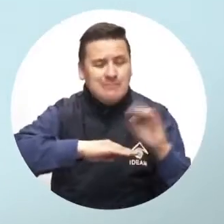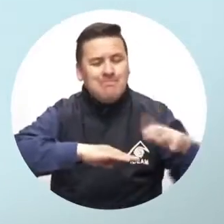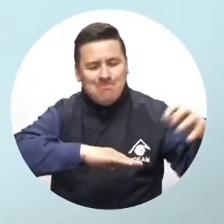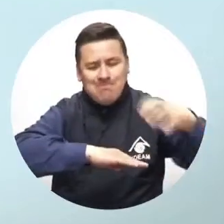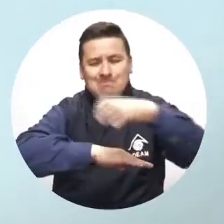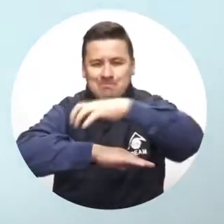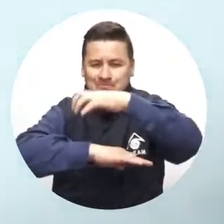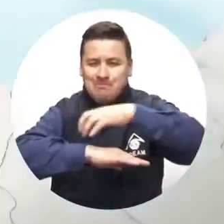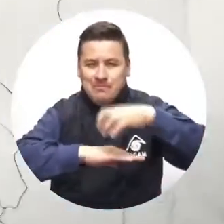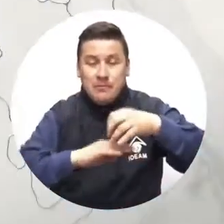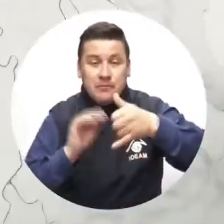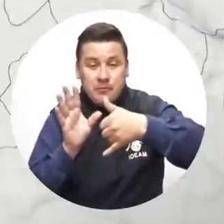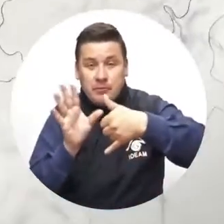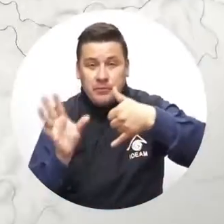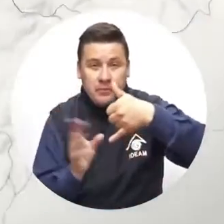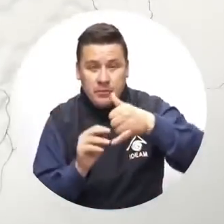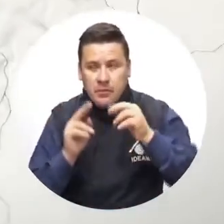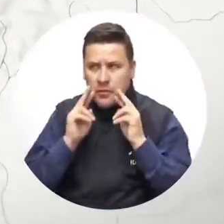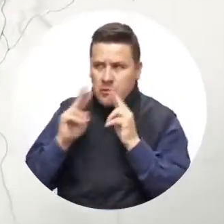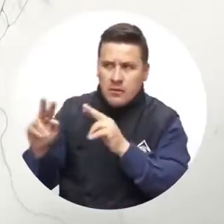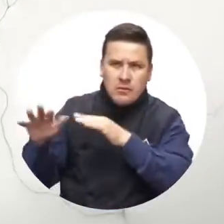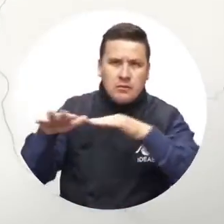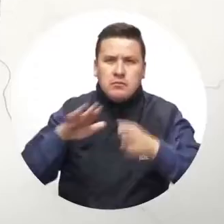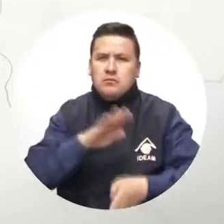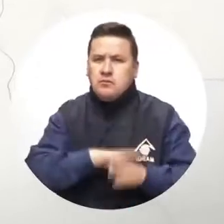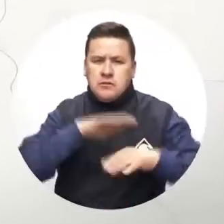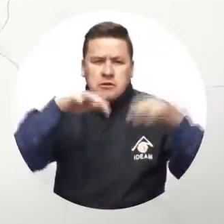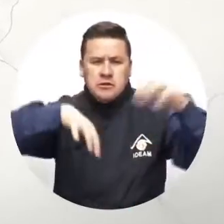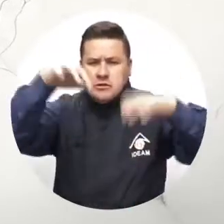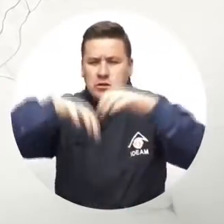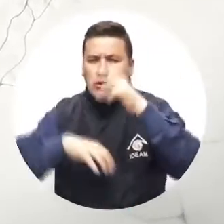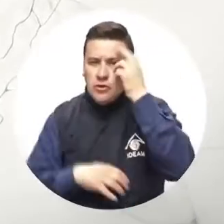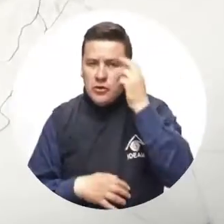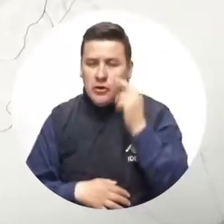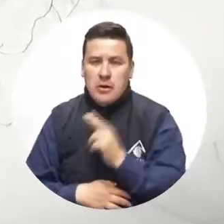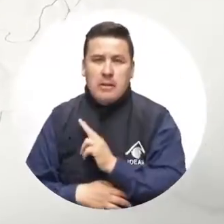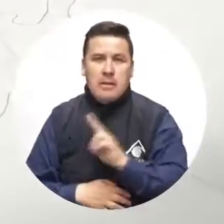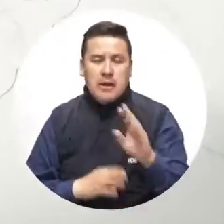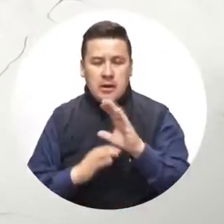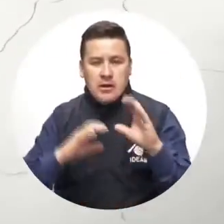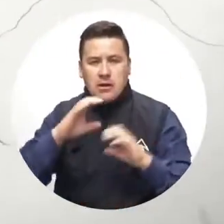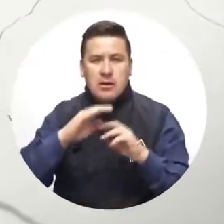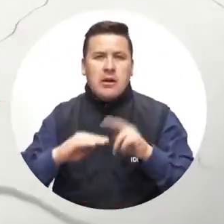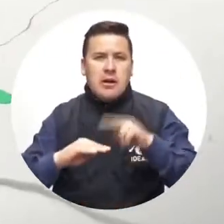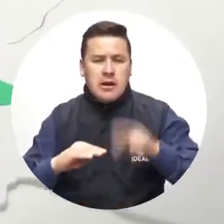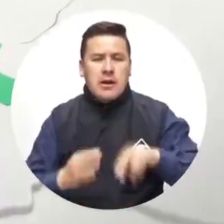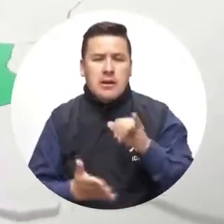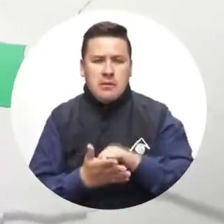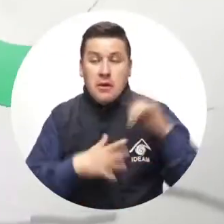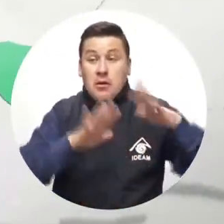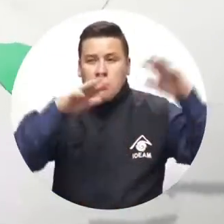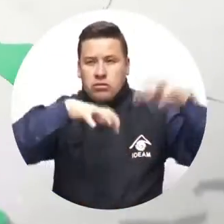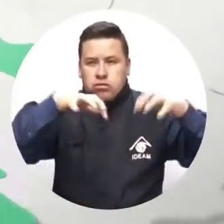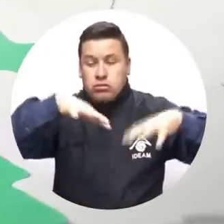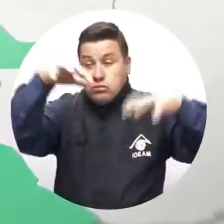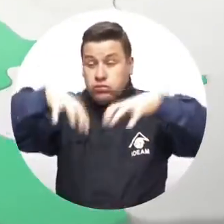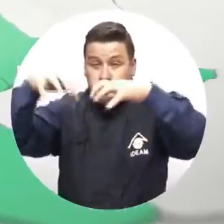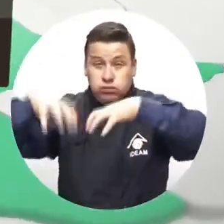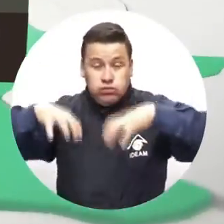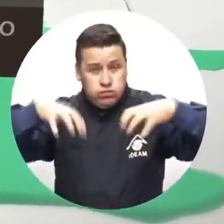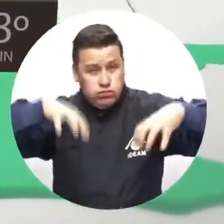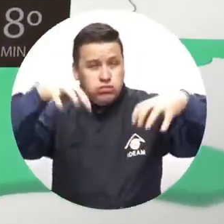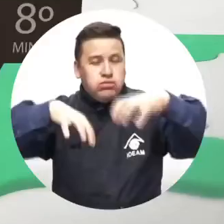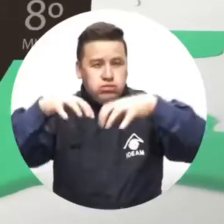isla. El litoral del Pacífico continúa con lluvias en Chocó y Valle. Cauca y Nariño mantienen los chubascos y